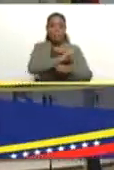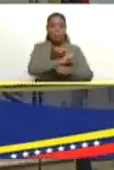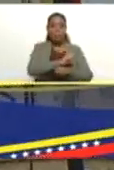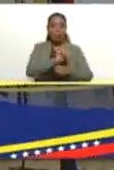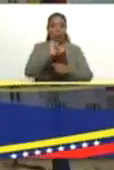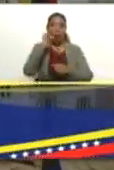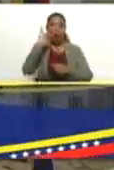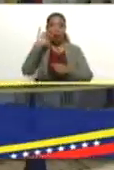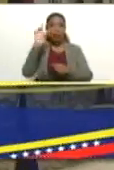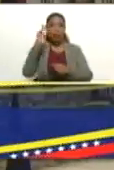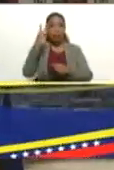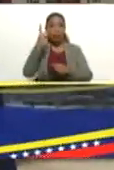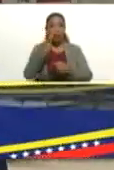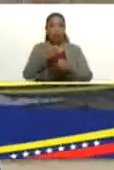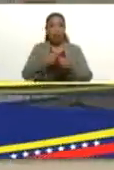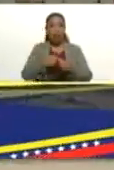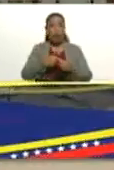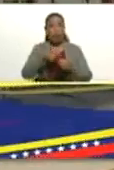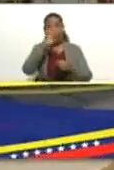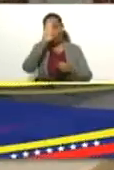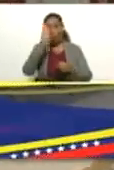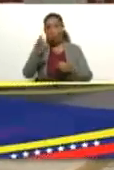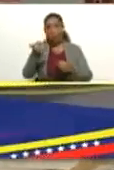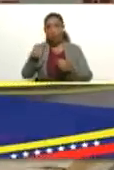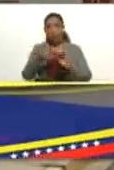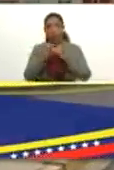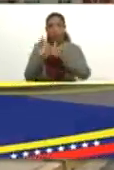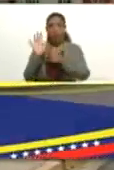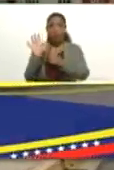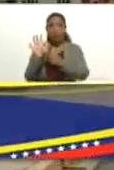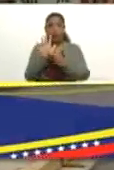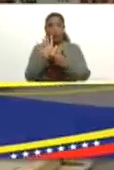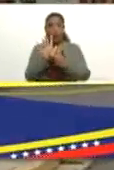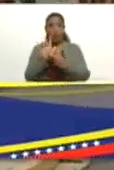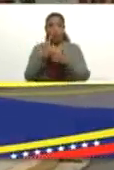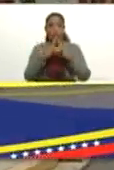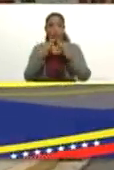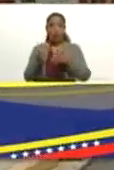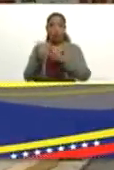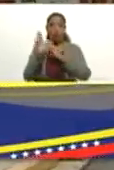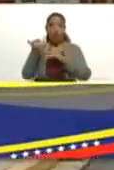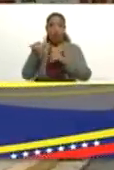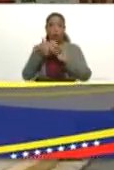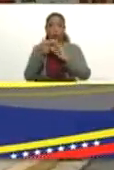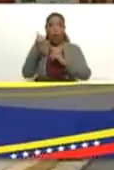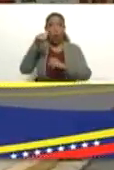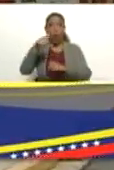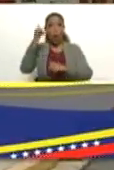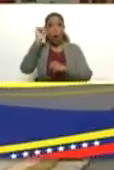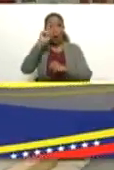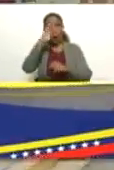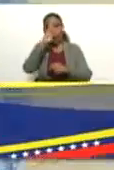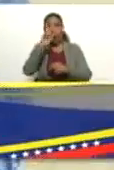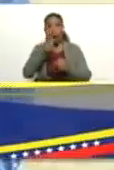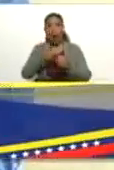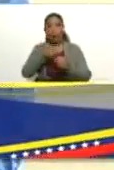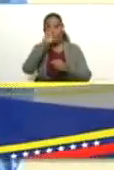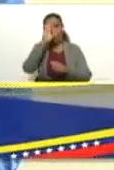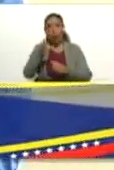etapa de gasificación directa. Este urbanismo es un ejemplo. Todos los apartamentos de este urbanismo hoy tienen gas directo. No tienen que